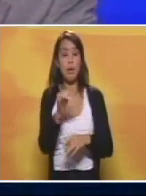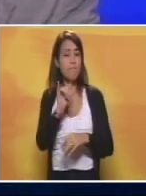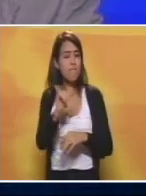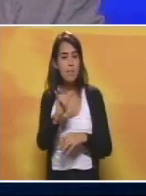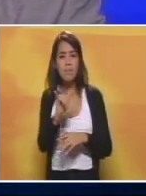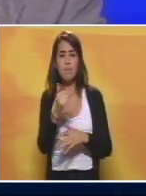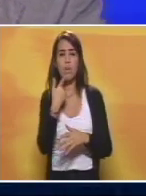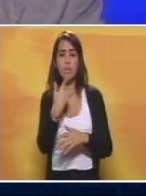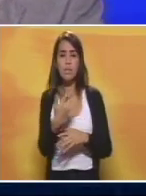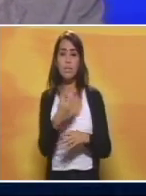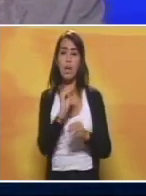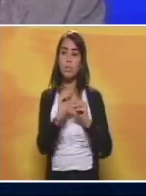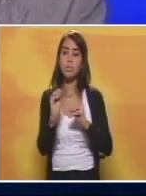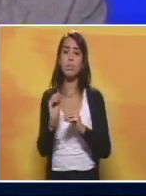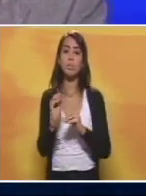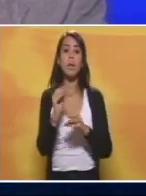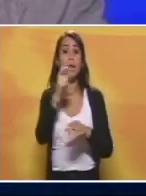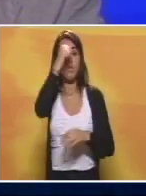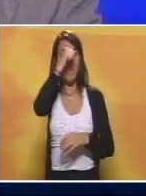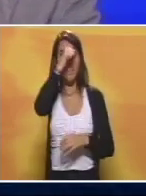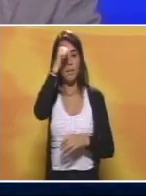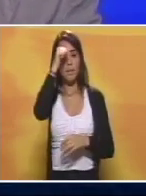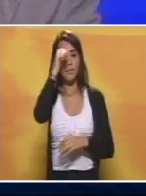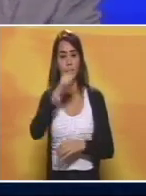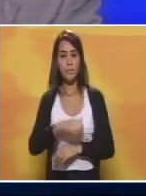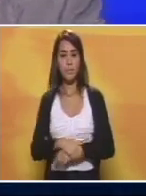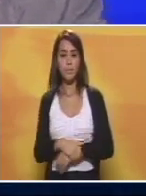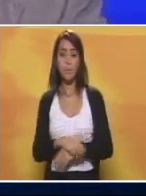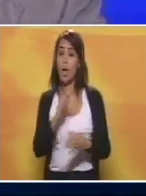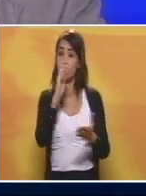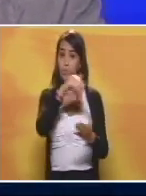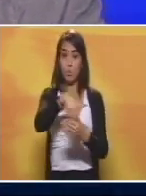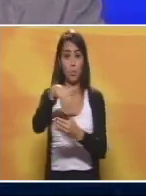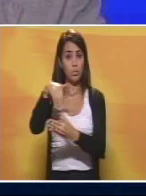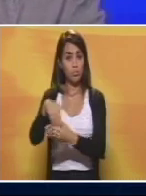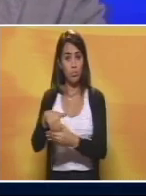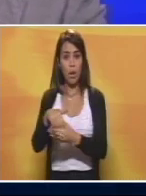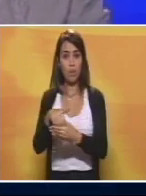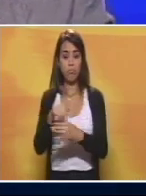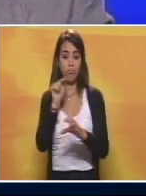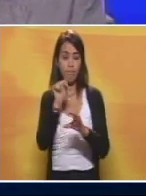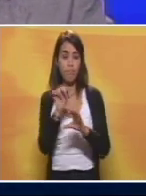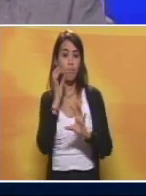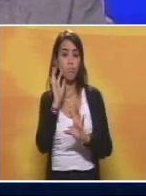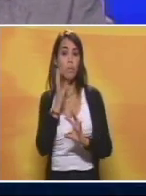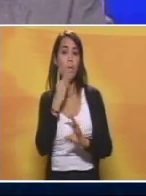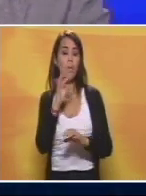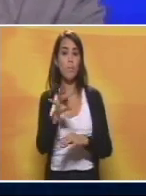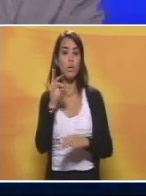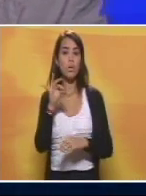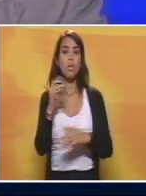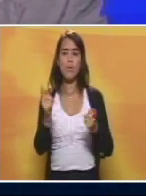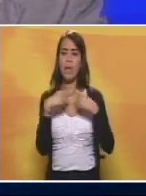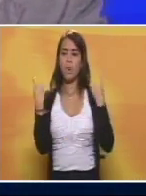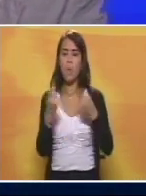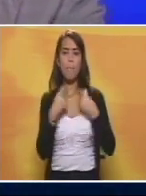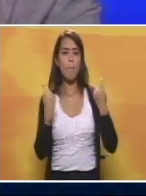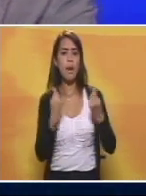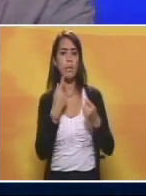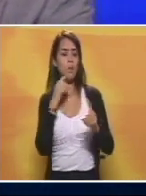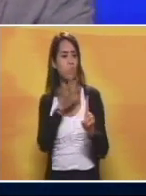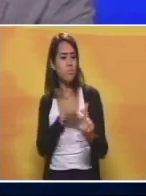desconvocado el día domingo a no votar por su opción después de toda una campaña que generó se dio al